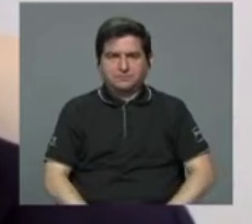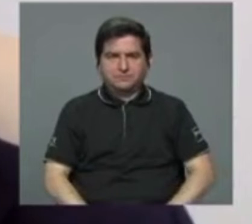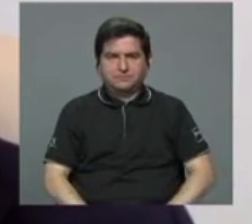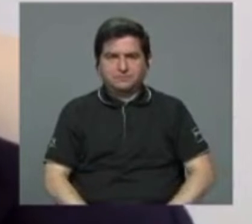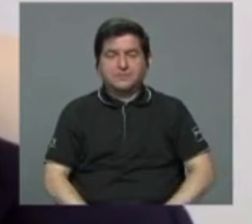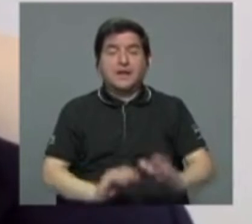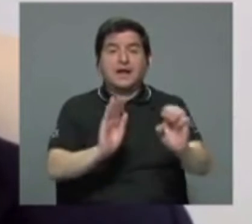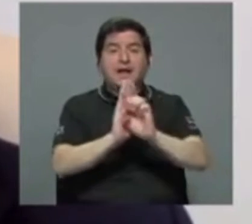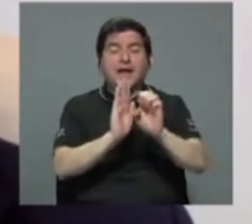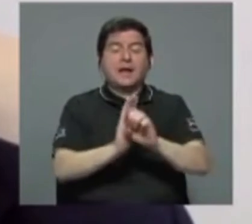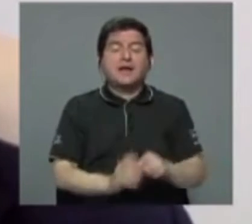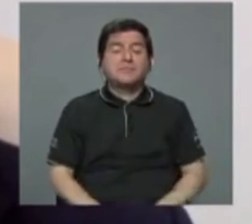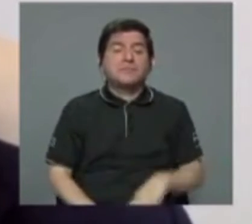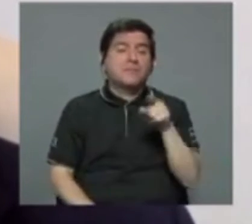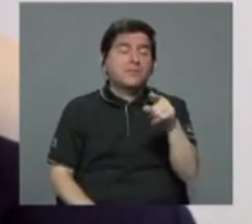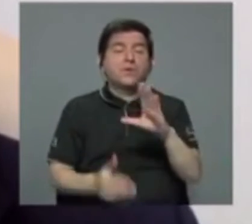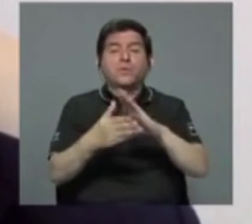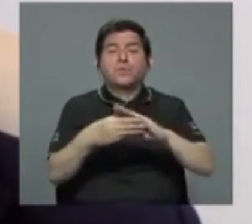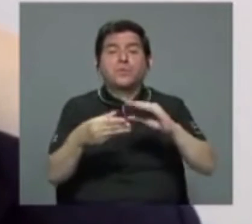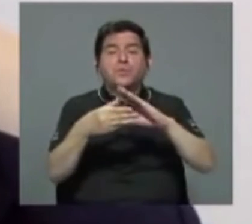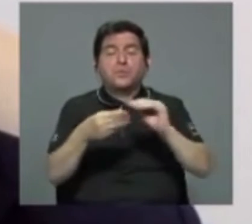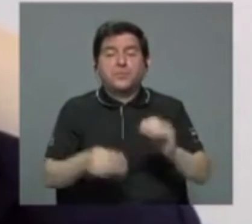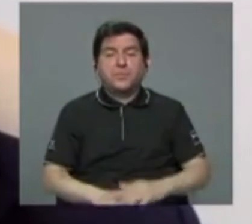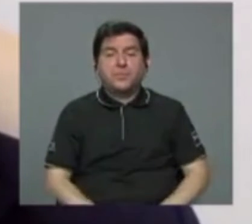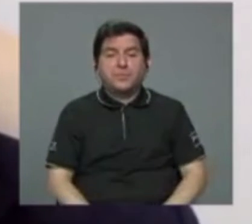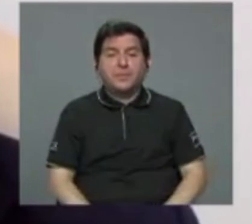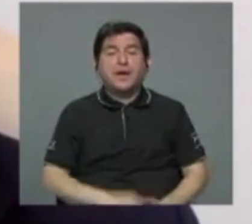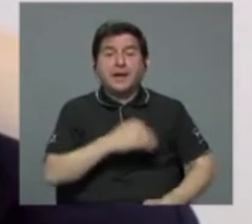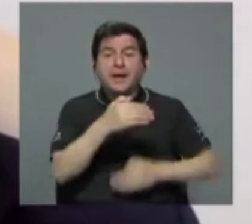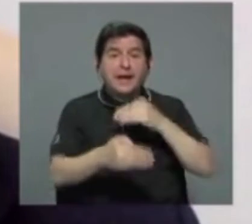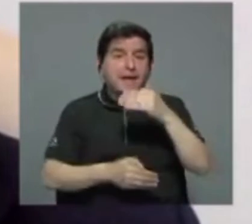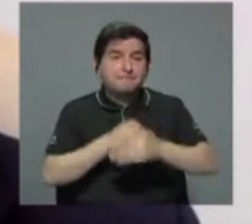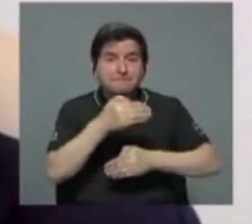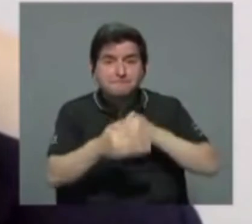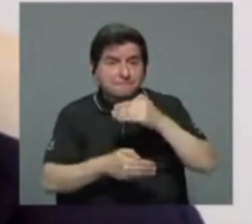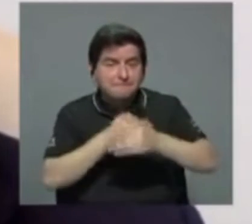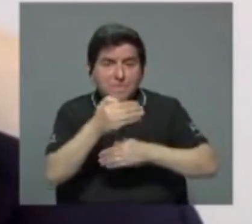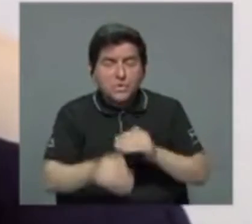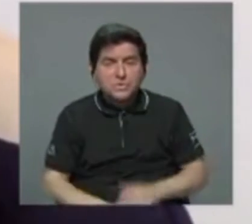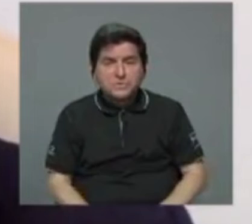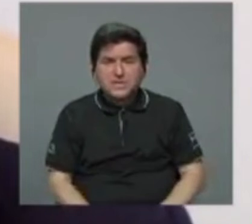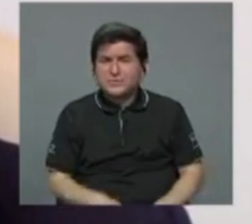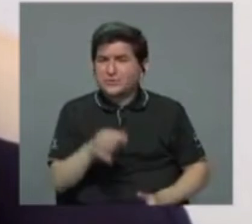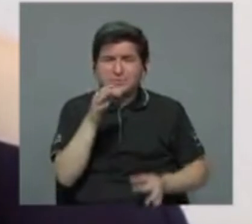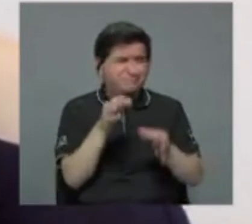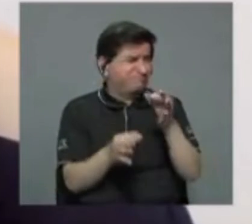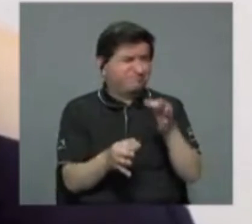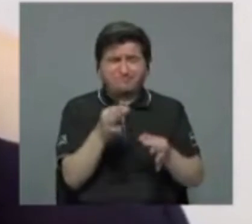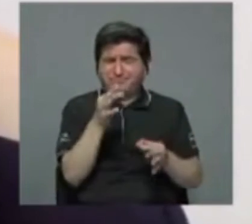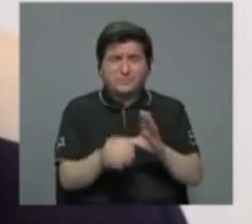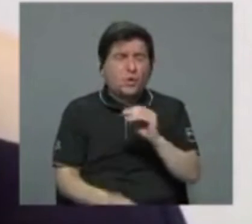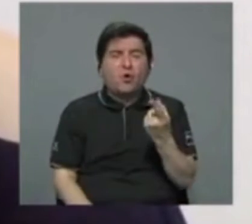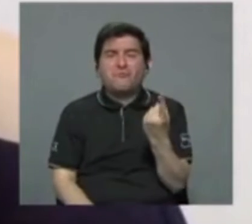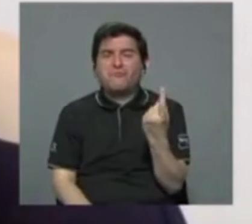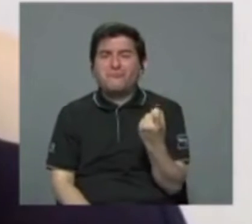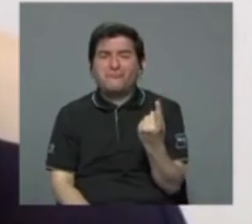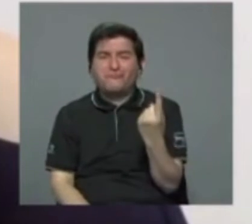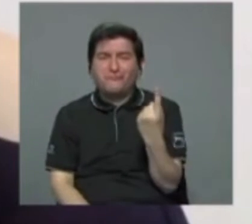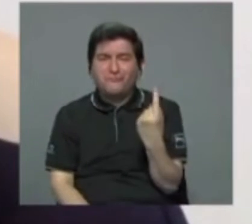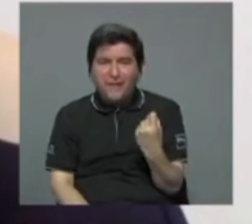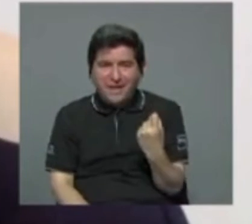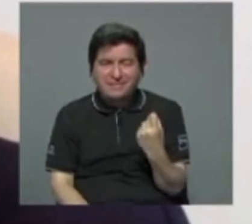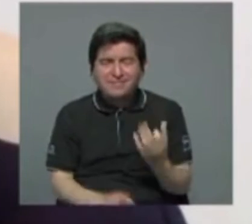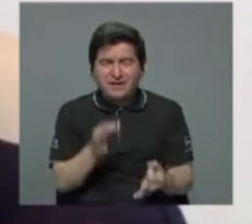el correlato de eso, a procesos de injusticias o de falta